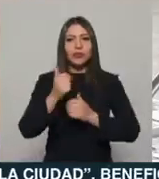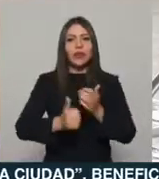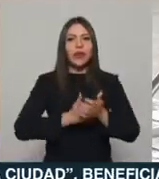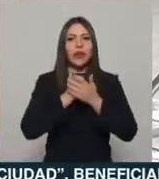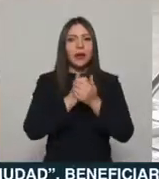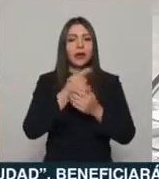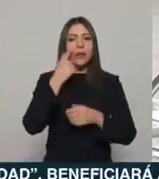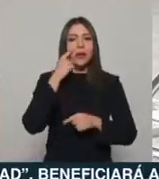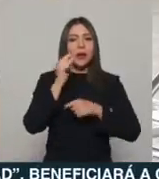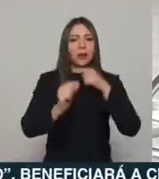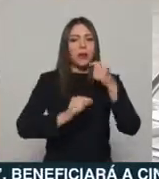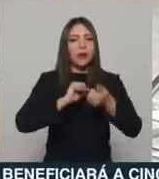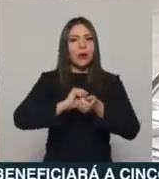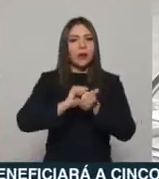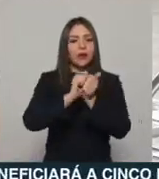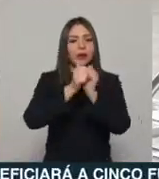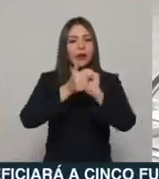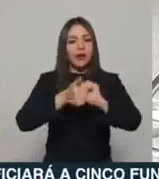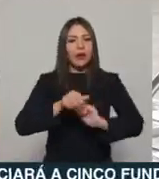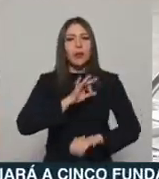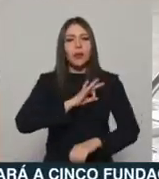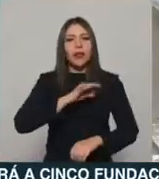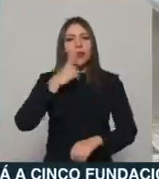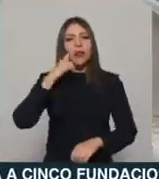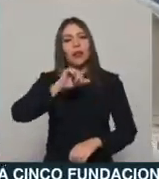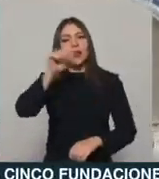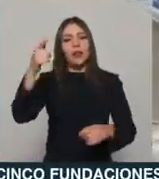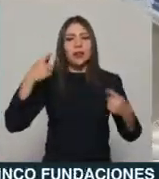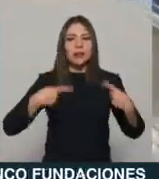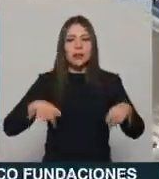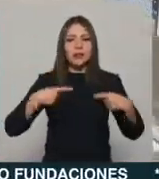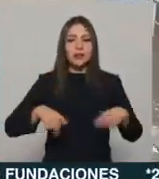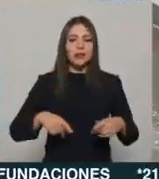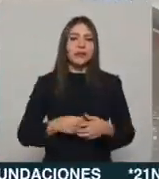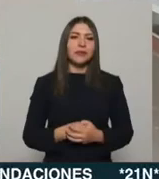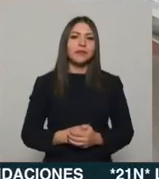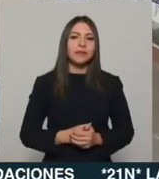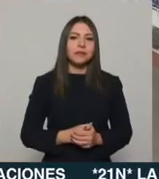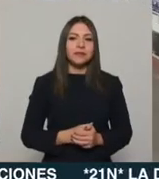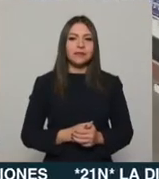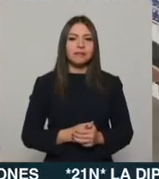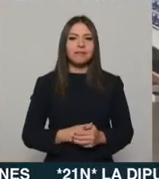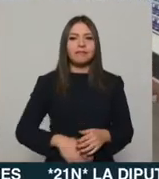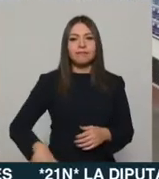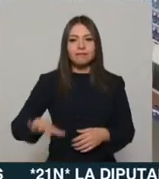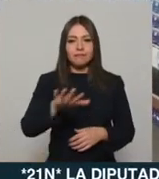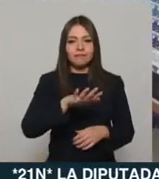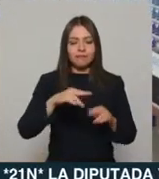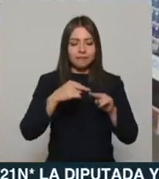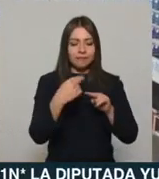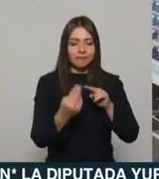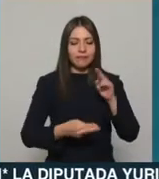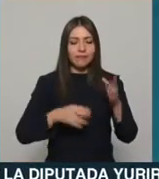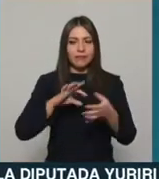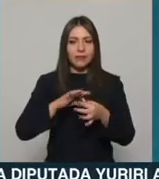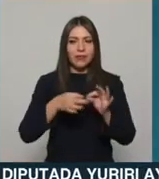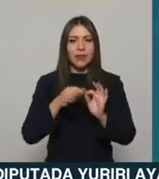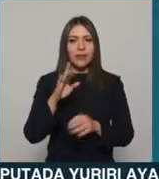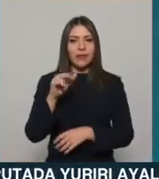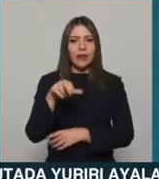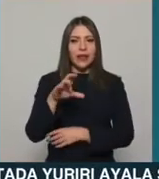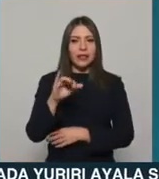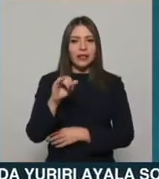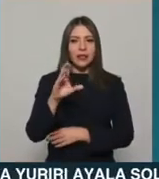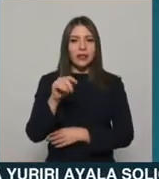las posibilidades a diferentes personas. Esta es la Alberca Olímpica Francisco Márquez, un